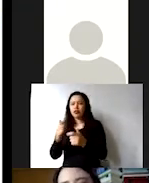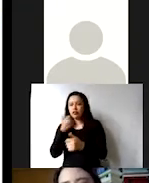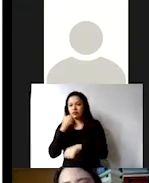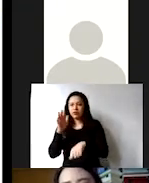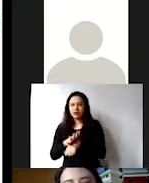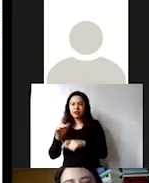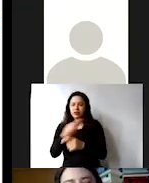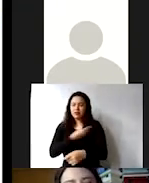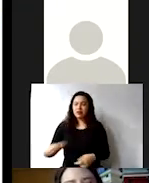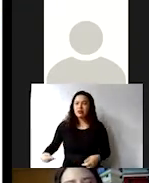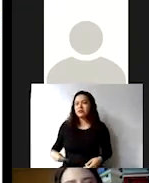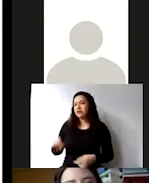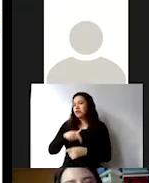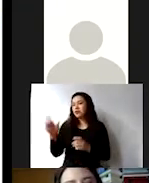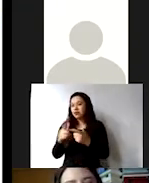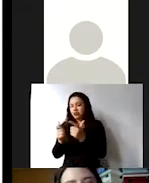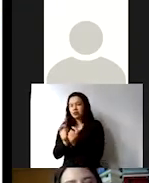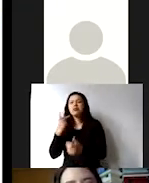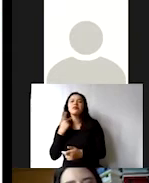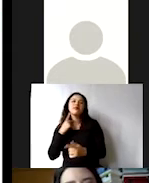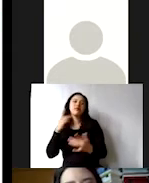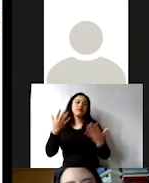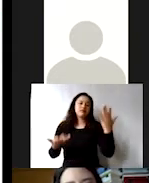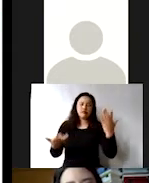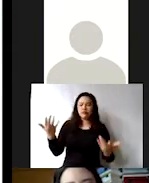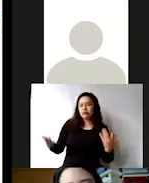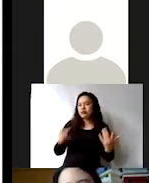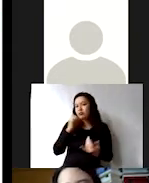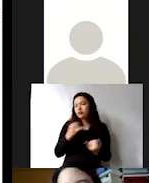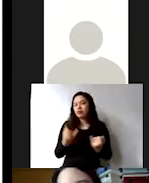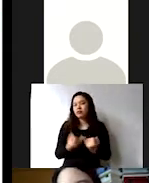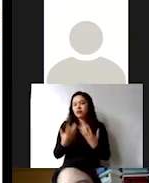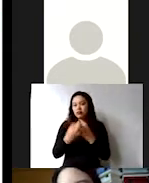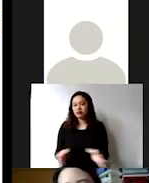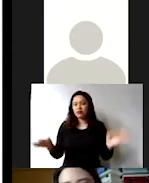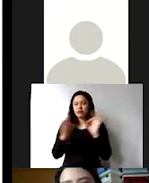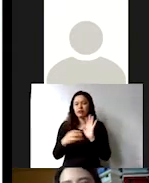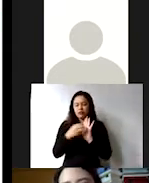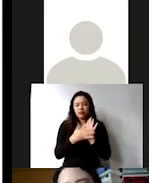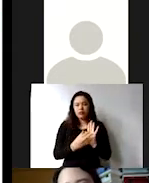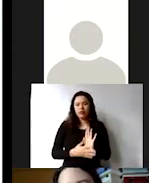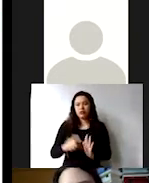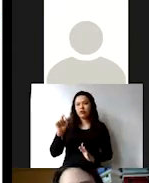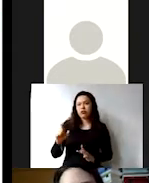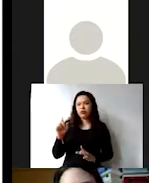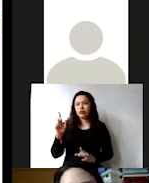es otro partido. Entonces, por ahí también importante ver que la Agenda 2030 no